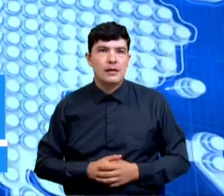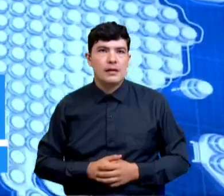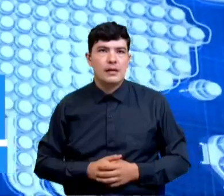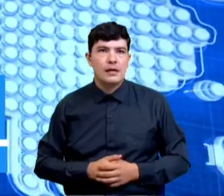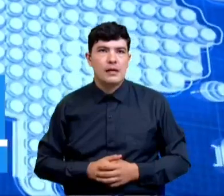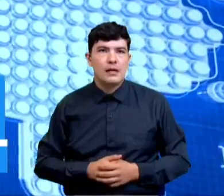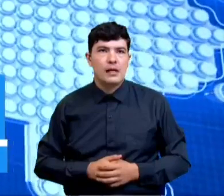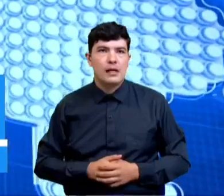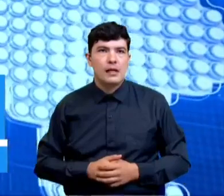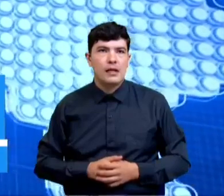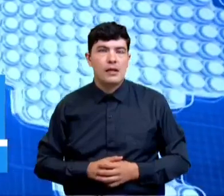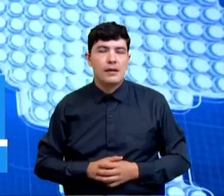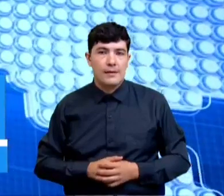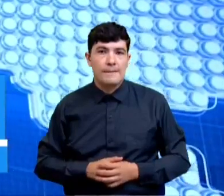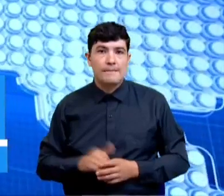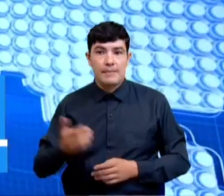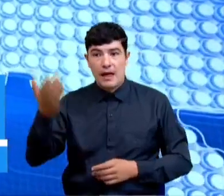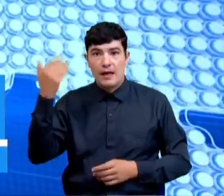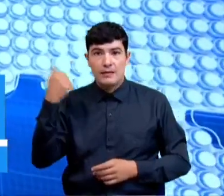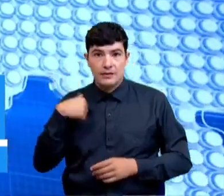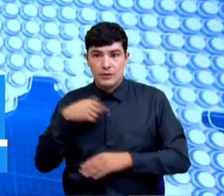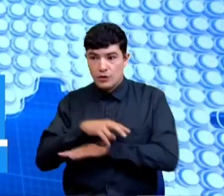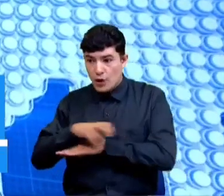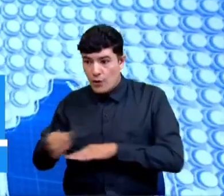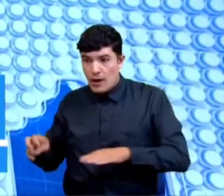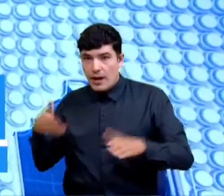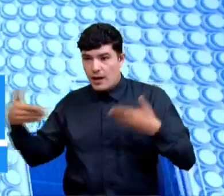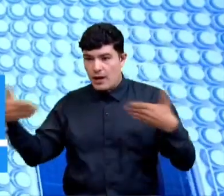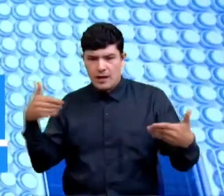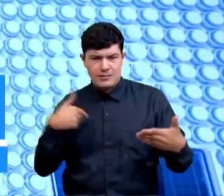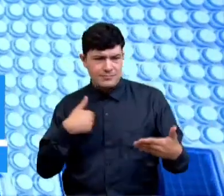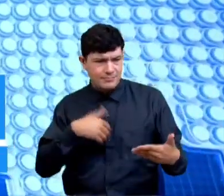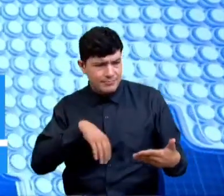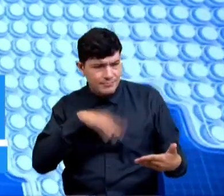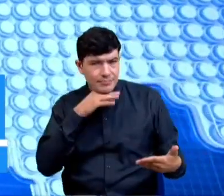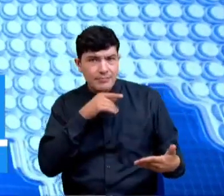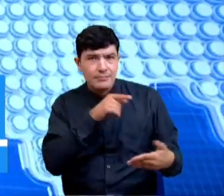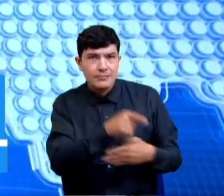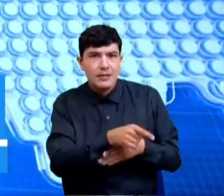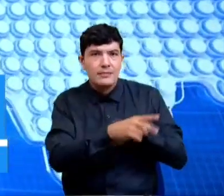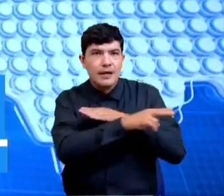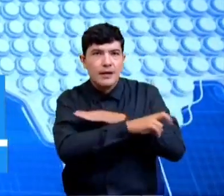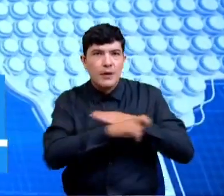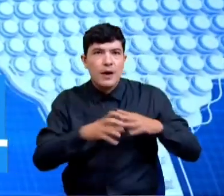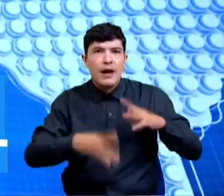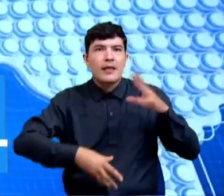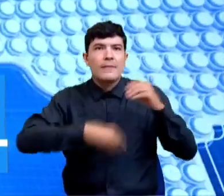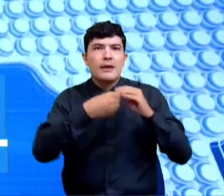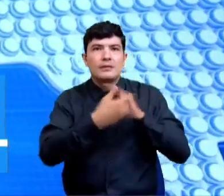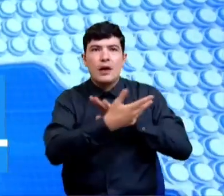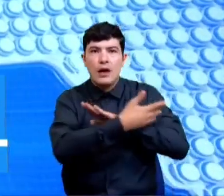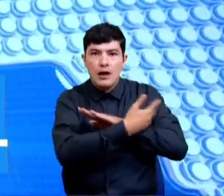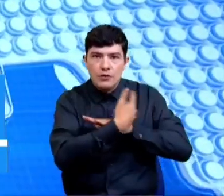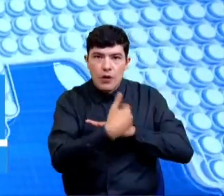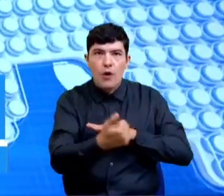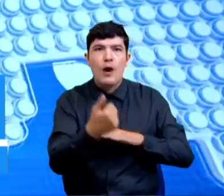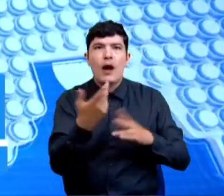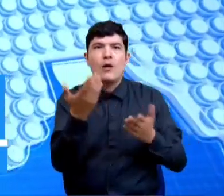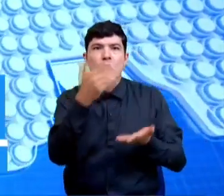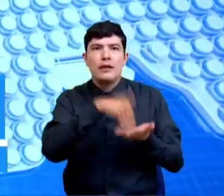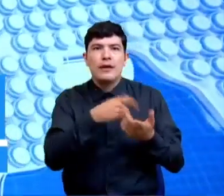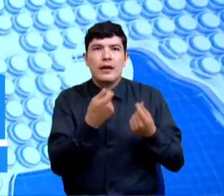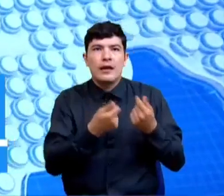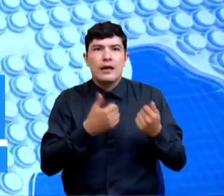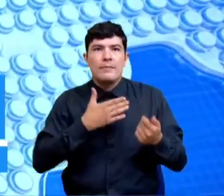pidiendo 1.300.000 pesos. No es suficiente con que me roben, sino que además me quieren volver a robar con el precio